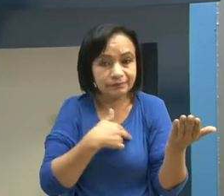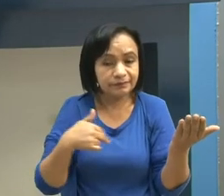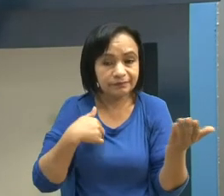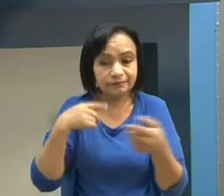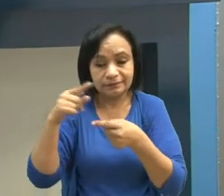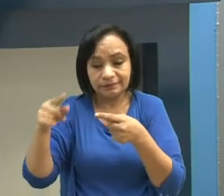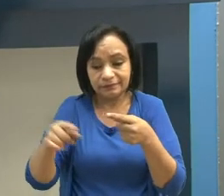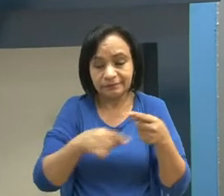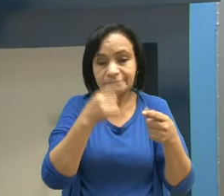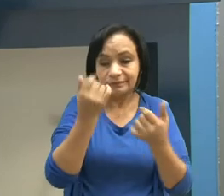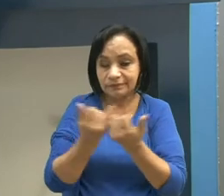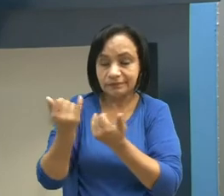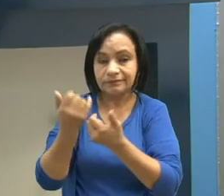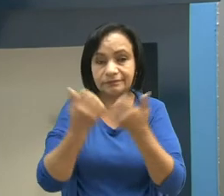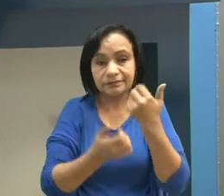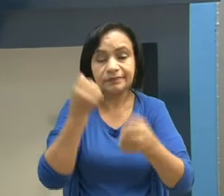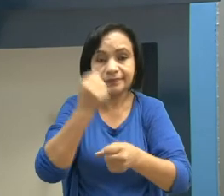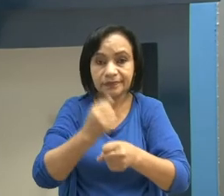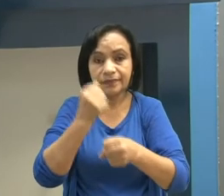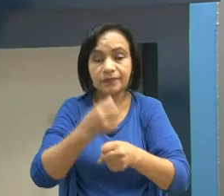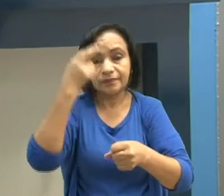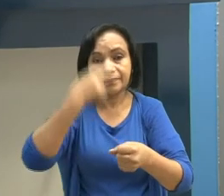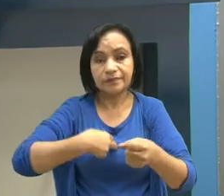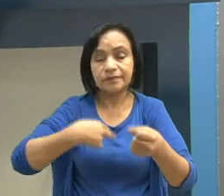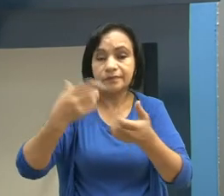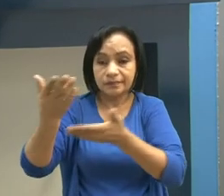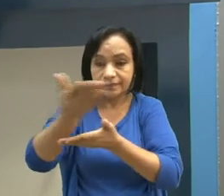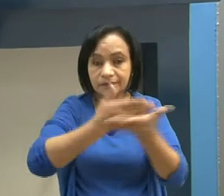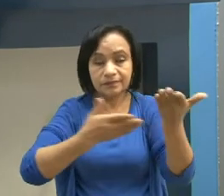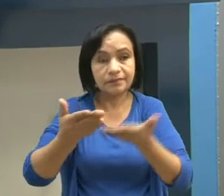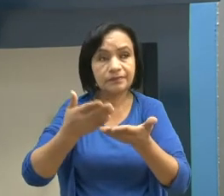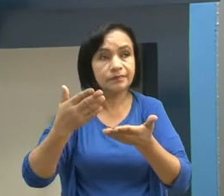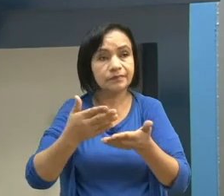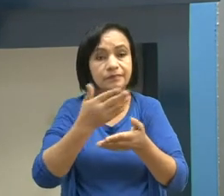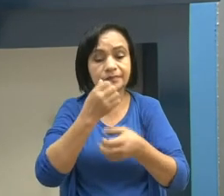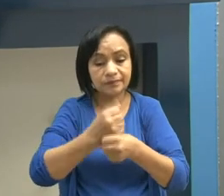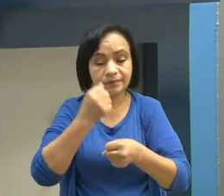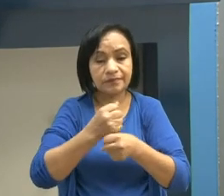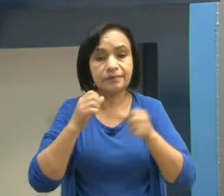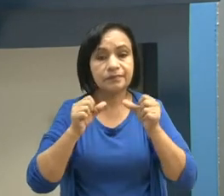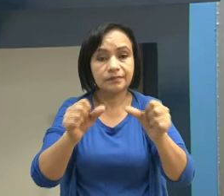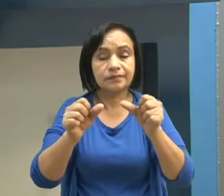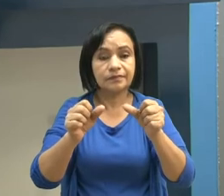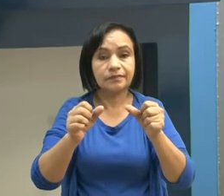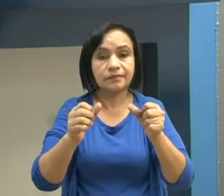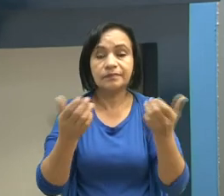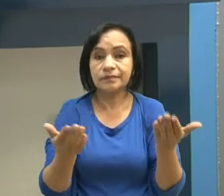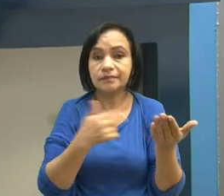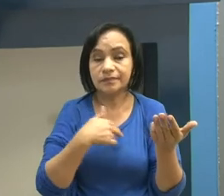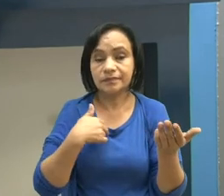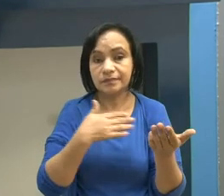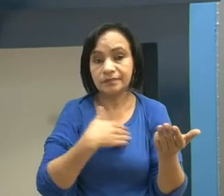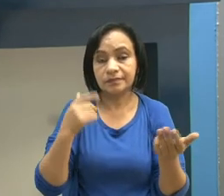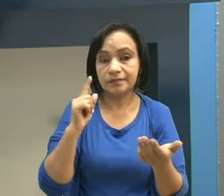es un círculo vicioso que creo que si lo trabajamos con responsabilidad compartida, a como lo venimos trabajando, creo que va a ser mejor